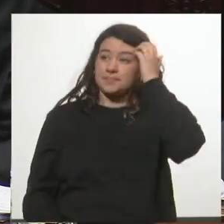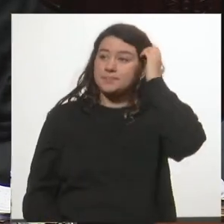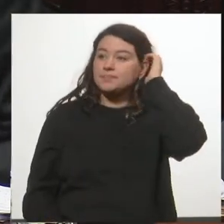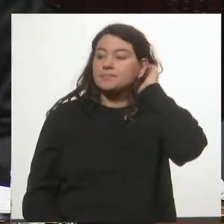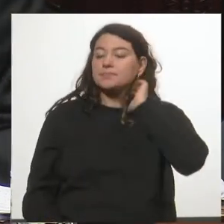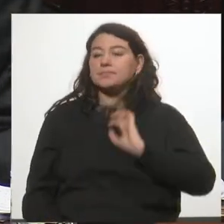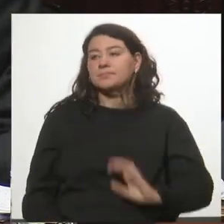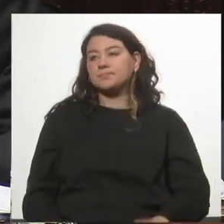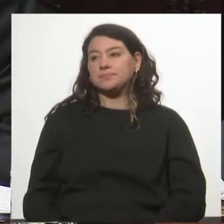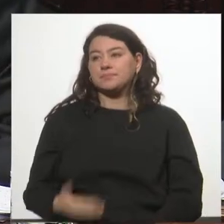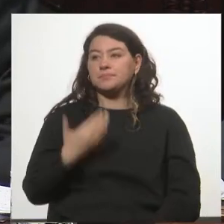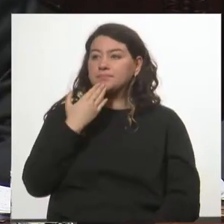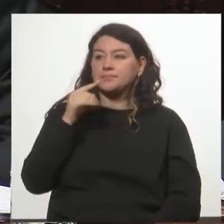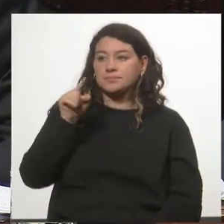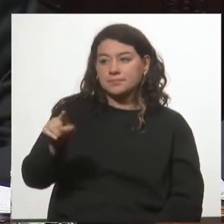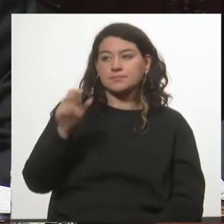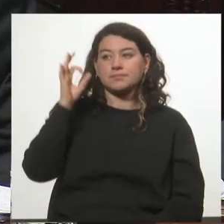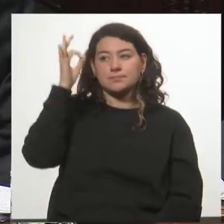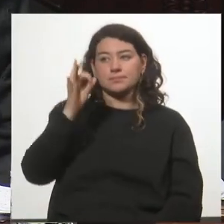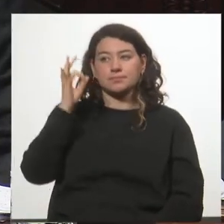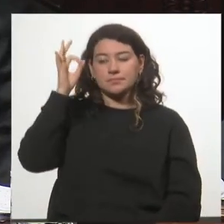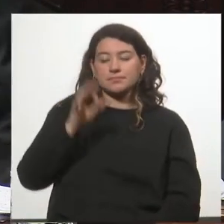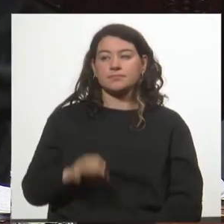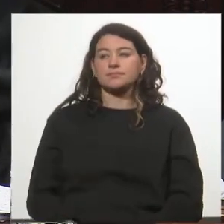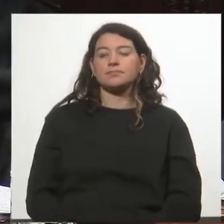a usted señor senador